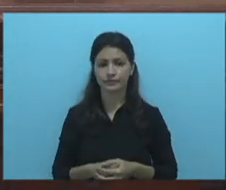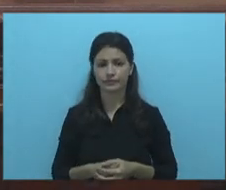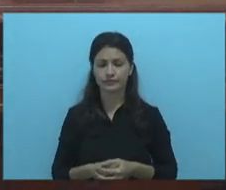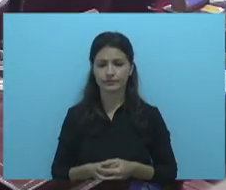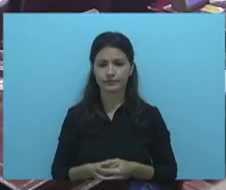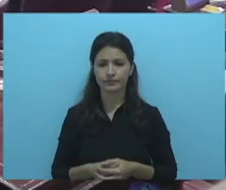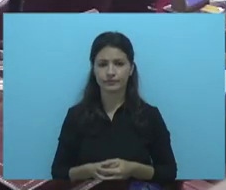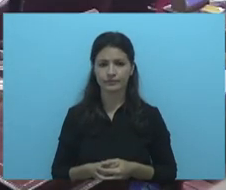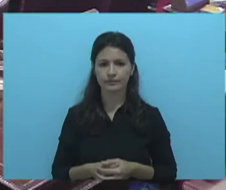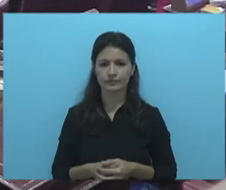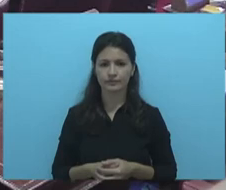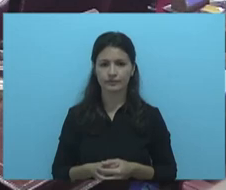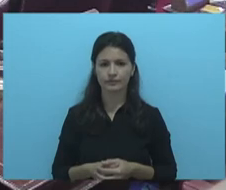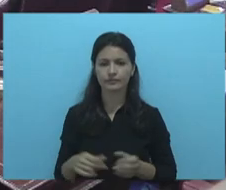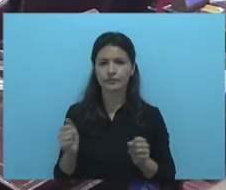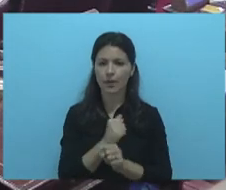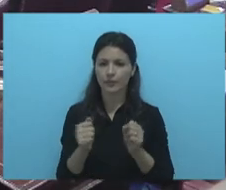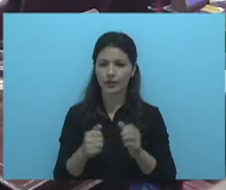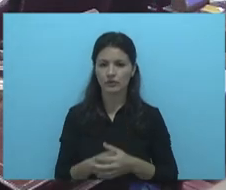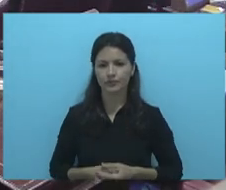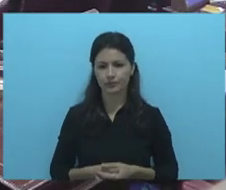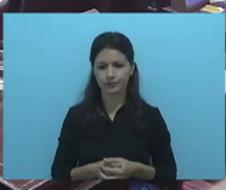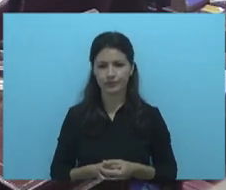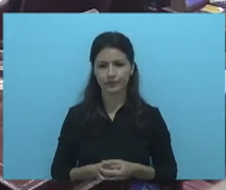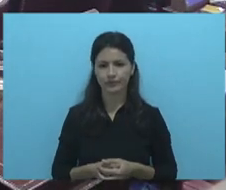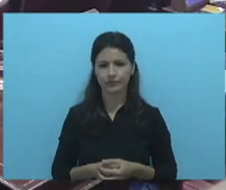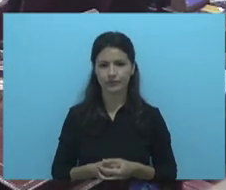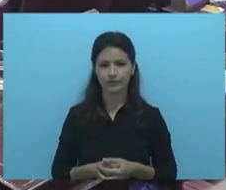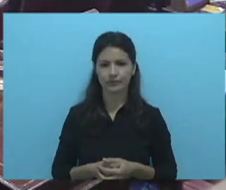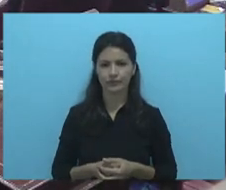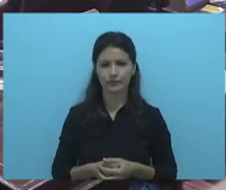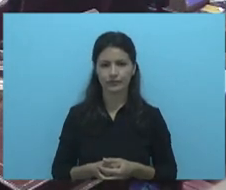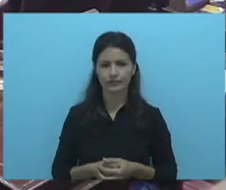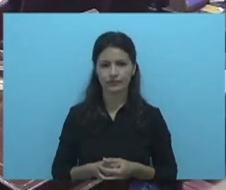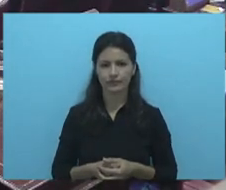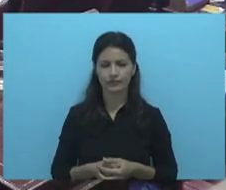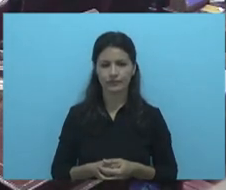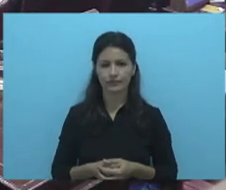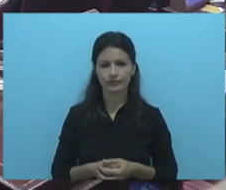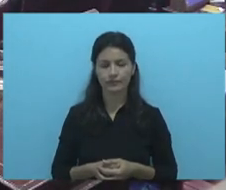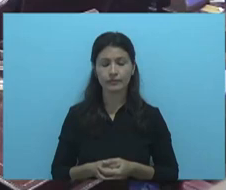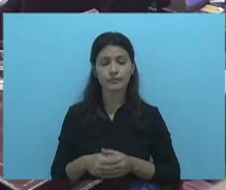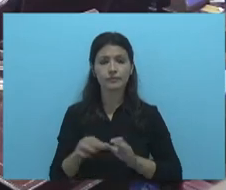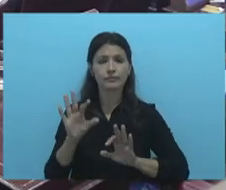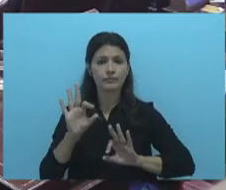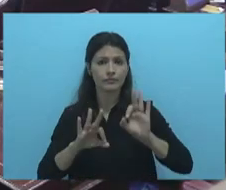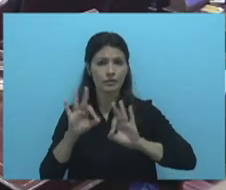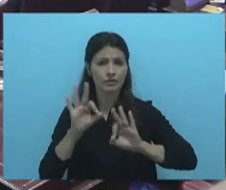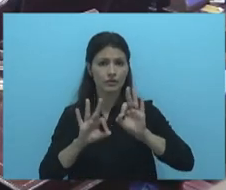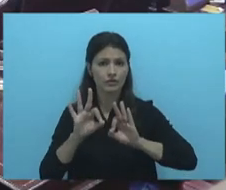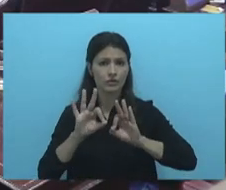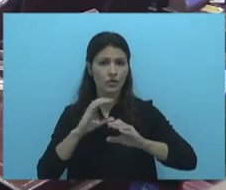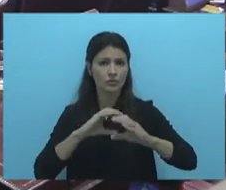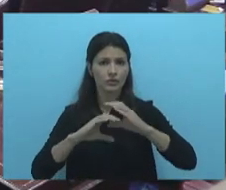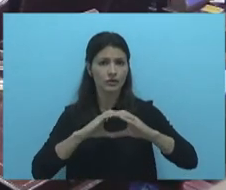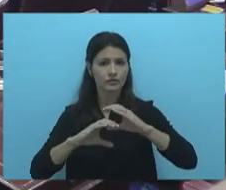A votación, resulta aprobado. Un ingreso y pedido de tratamiento sobre tabla es un proyecto